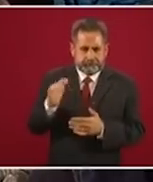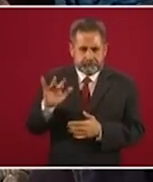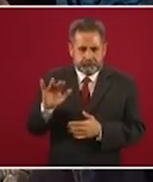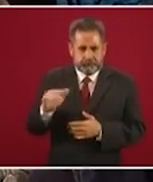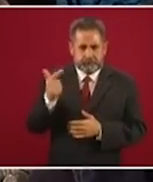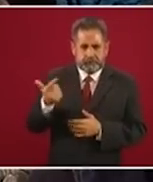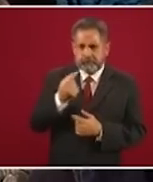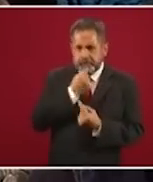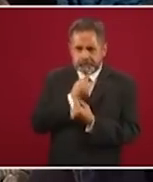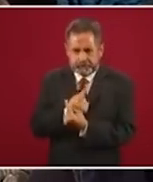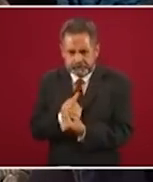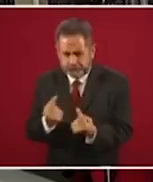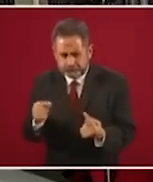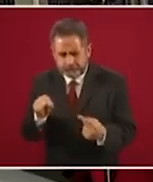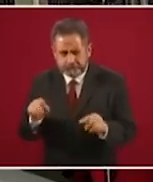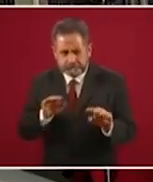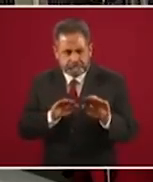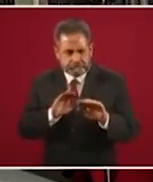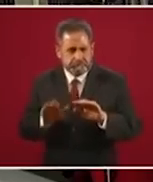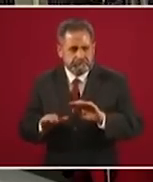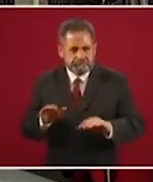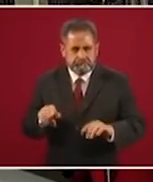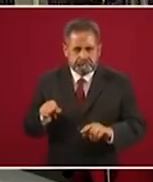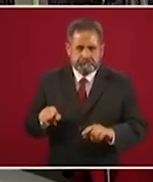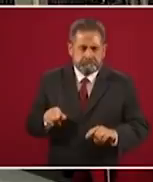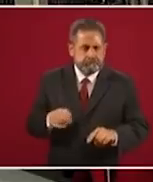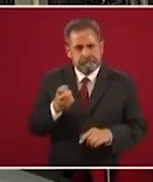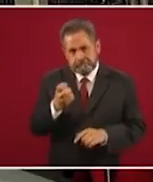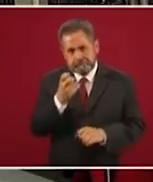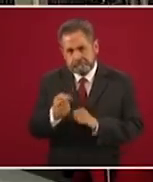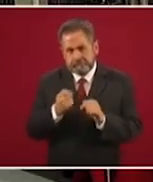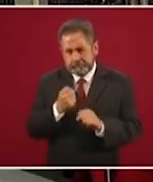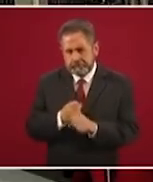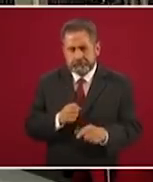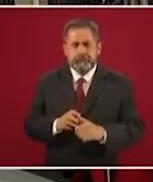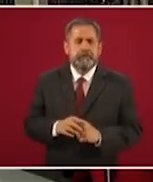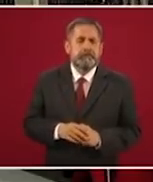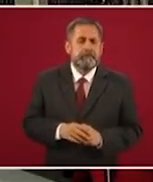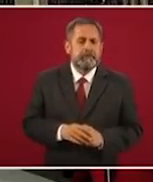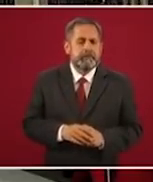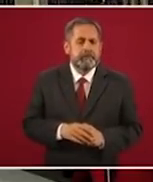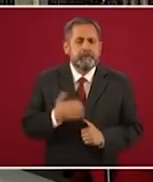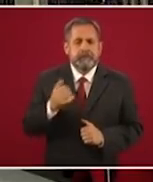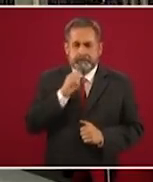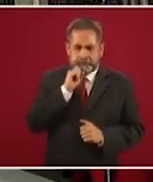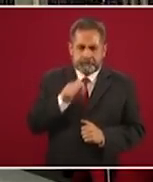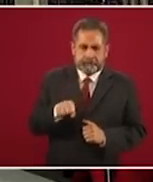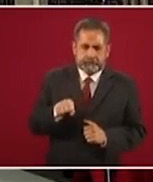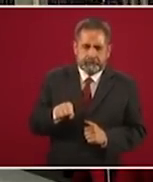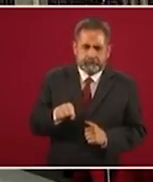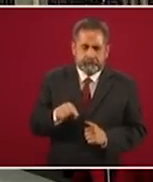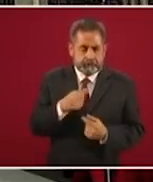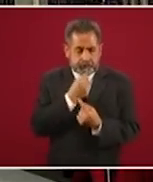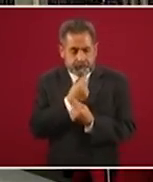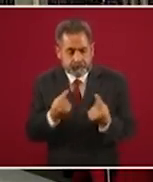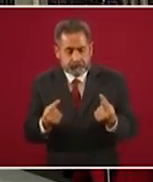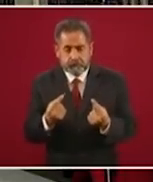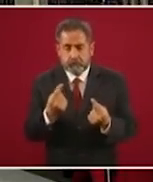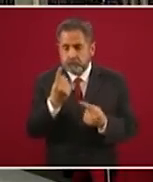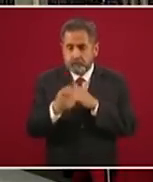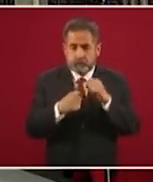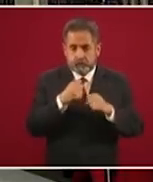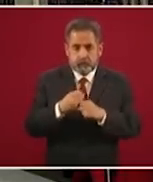26.057 niños en ese año y de niños menores de un